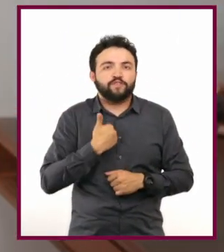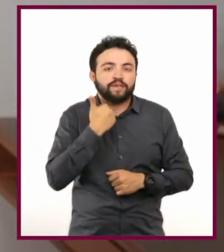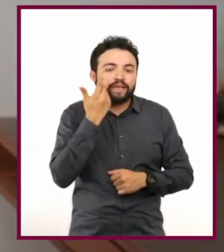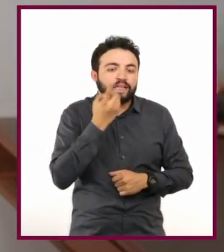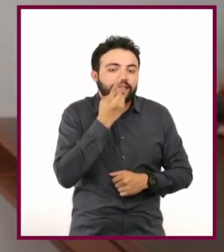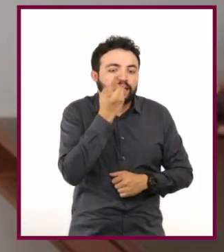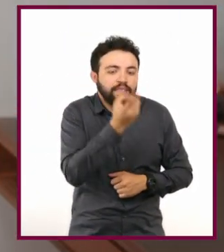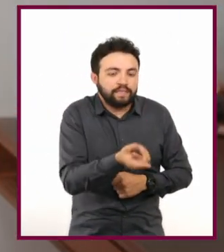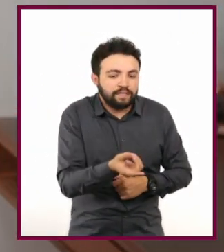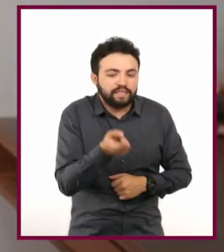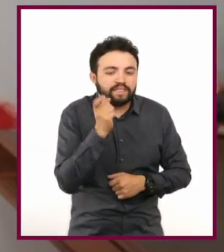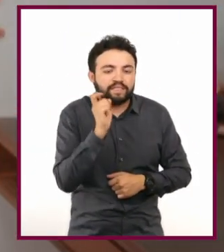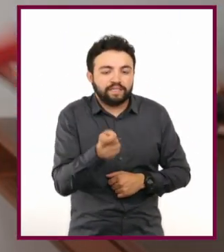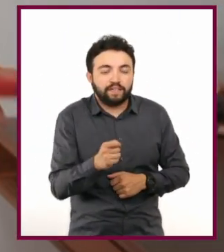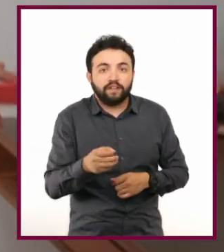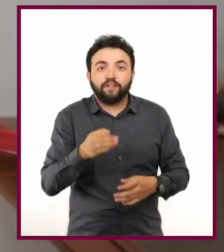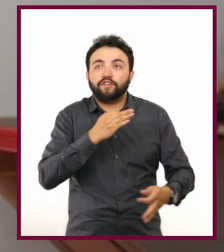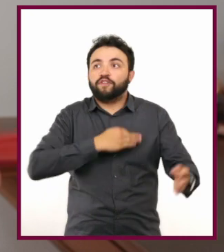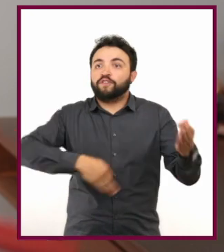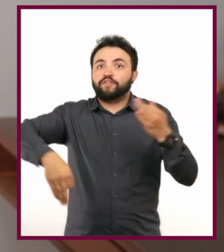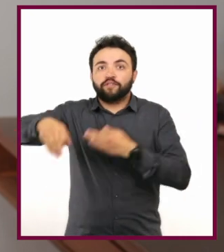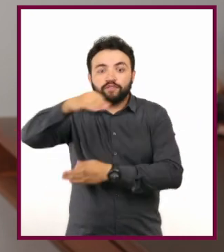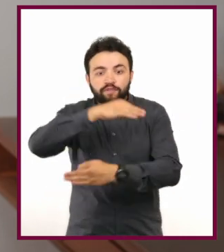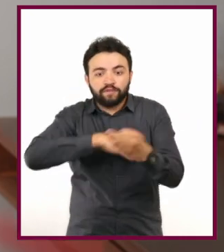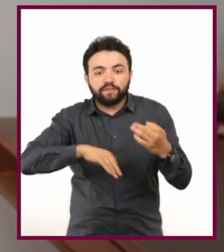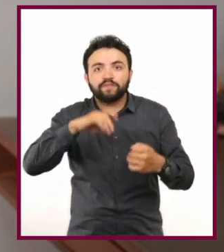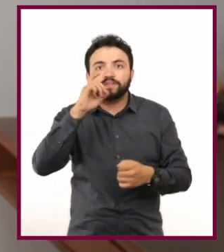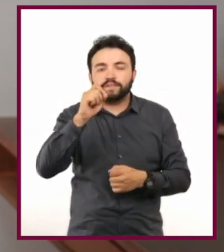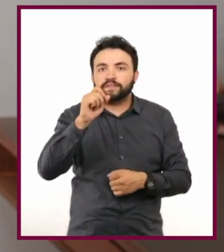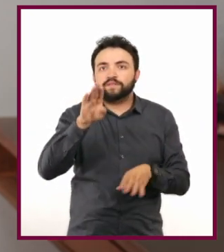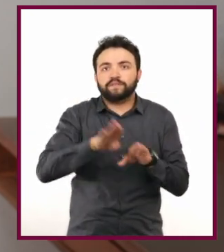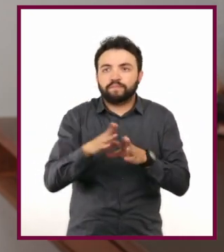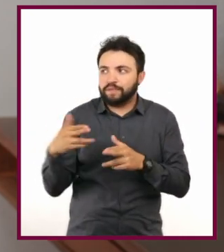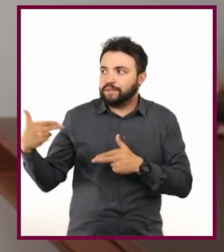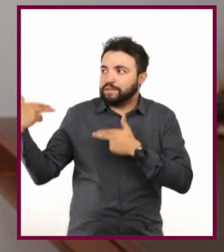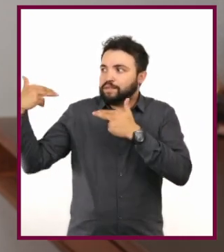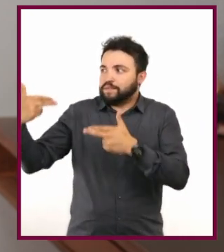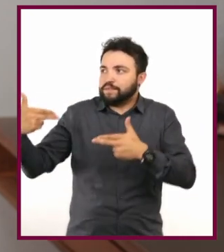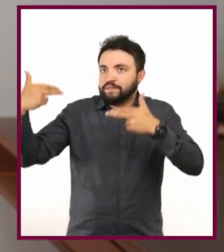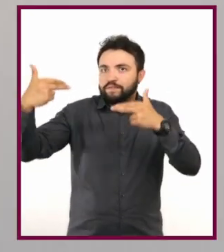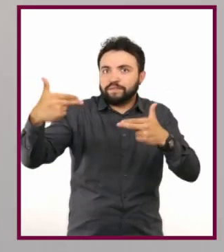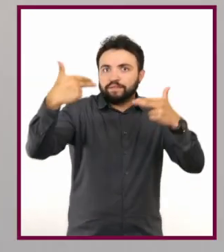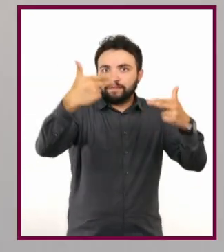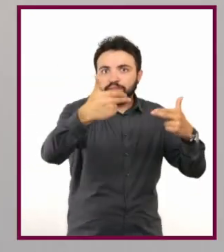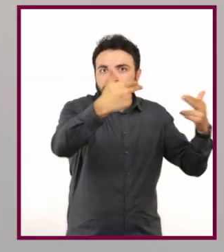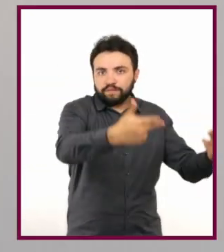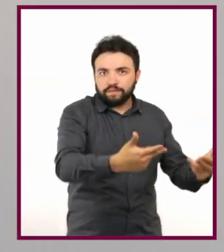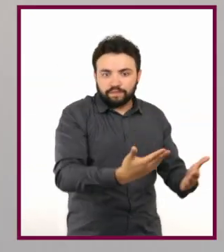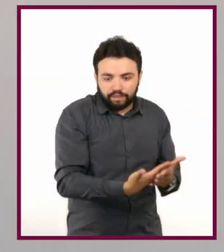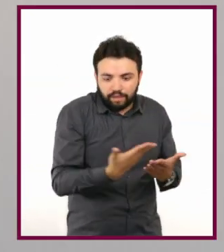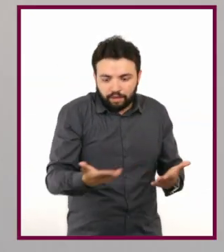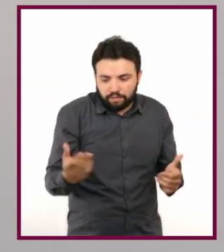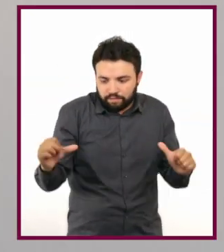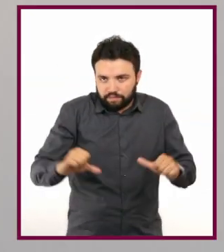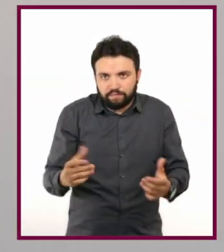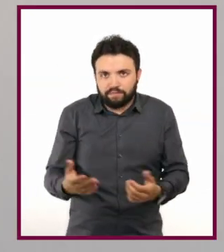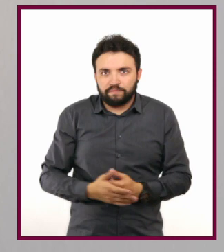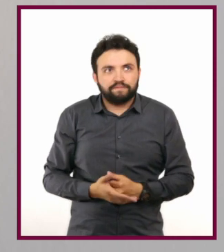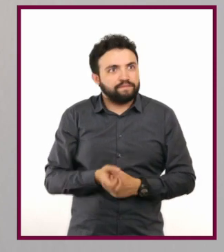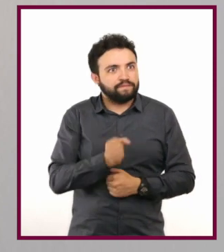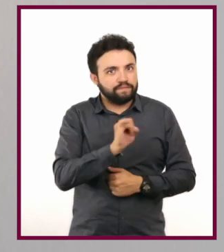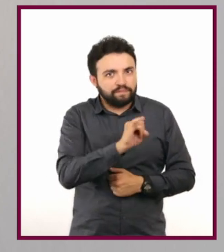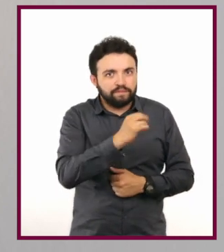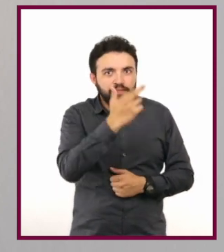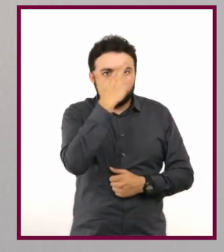intento decirte es que todos somos lo que somos por las generaciones que nos antecedieron, ¿no crees? Sí, no lo había